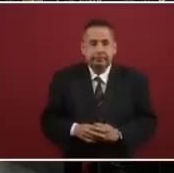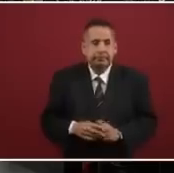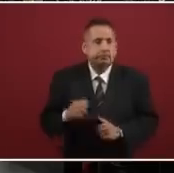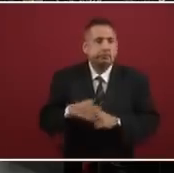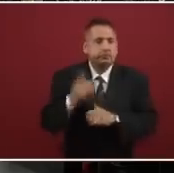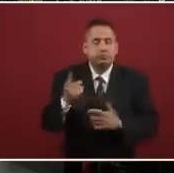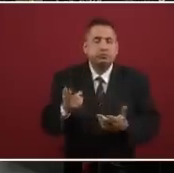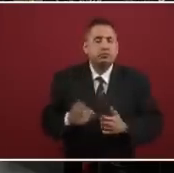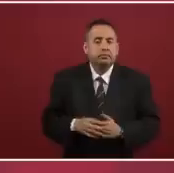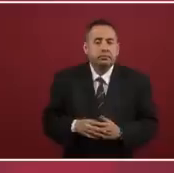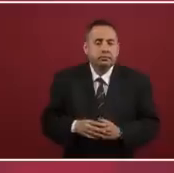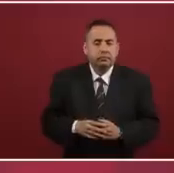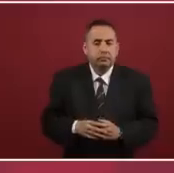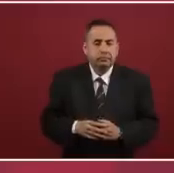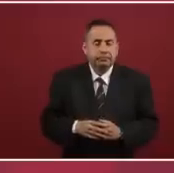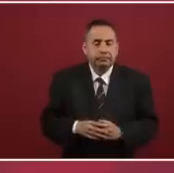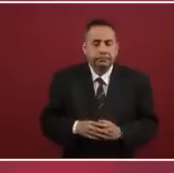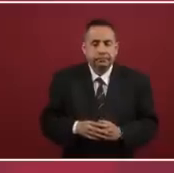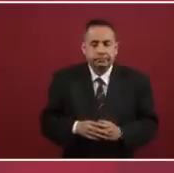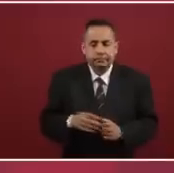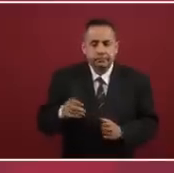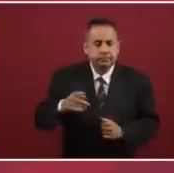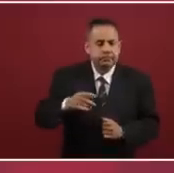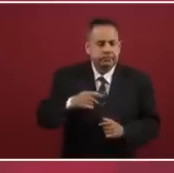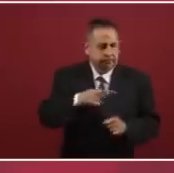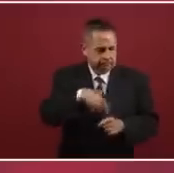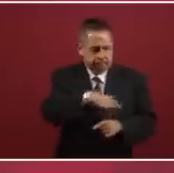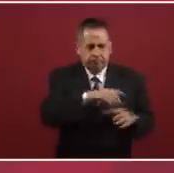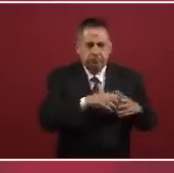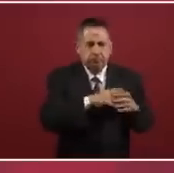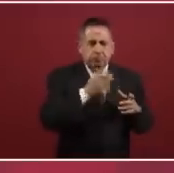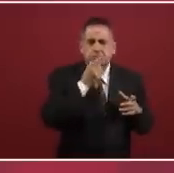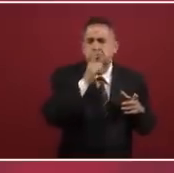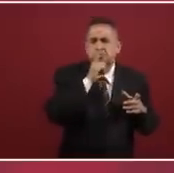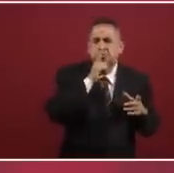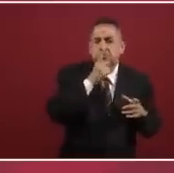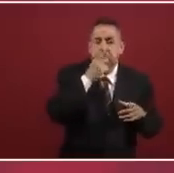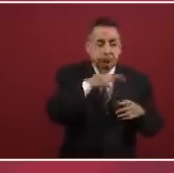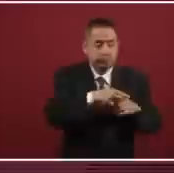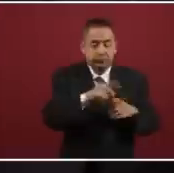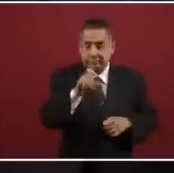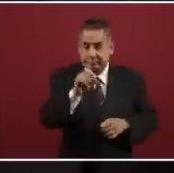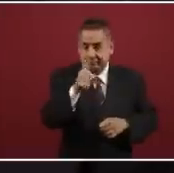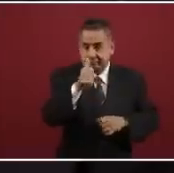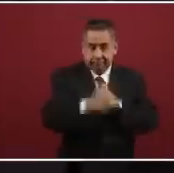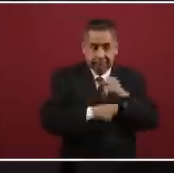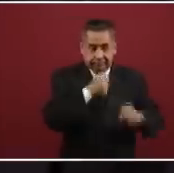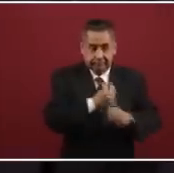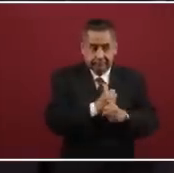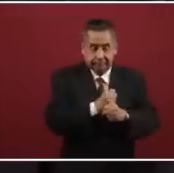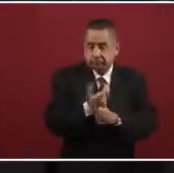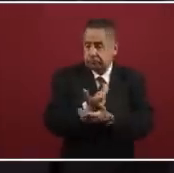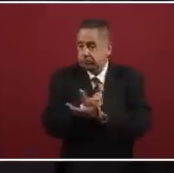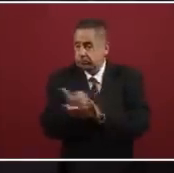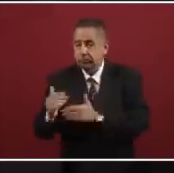porque no dijeron nada que en 36 años no se había aumentado el salario